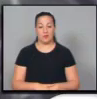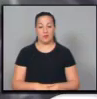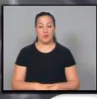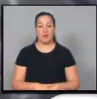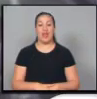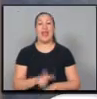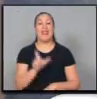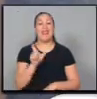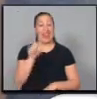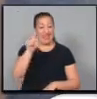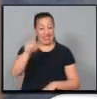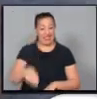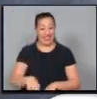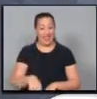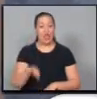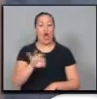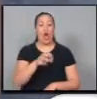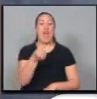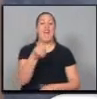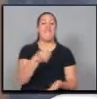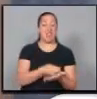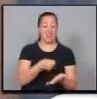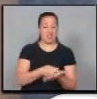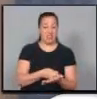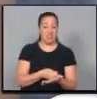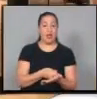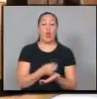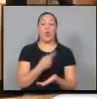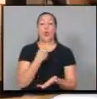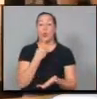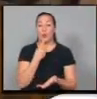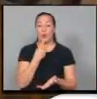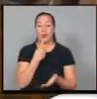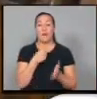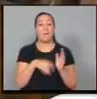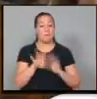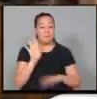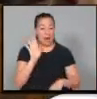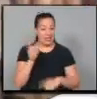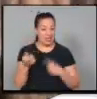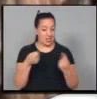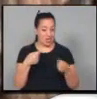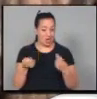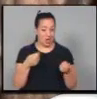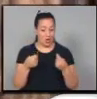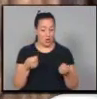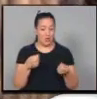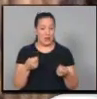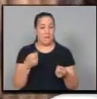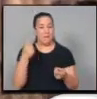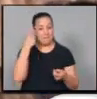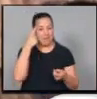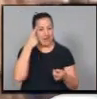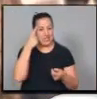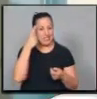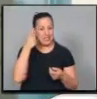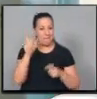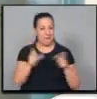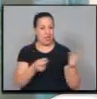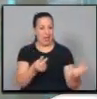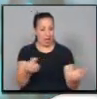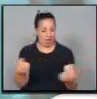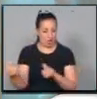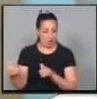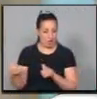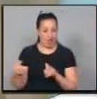¿Tarjeta de crédito o efectivo? Esa pregunta es la más implementada por los comerciantes y la más pensada por los consumidores.